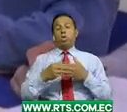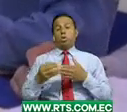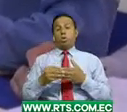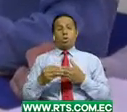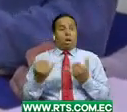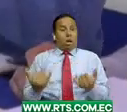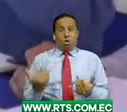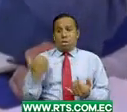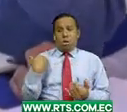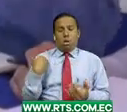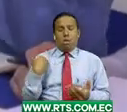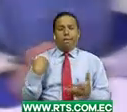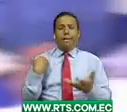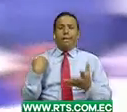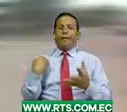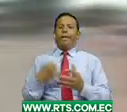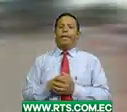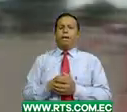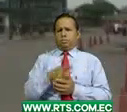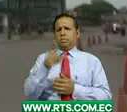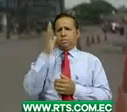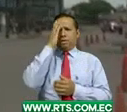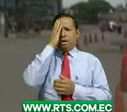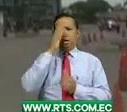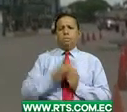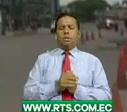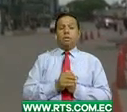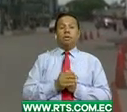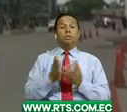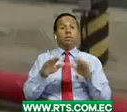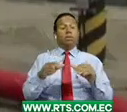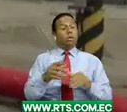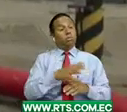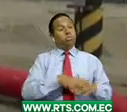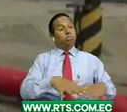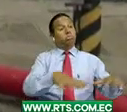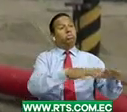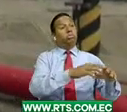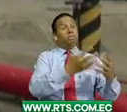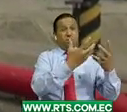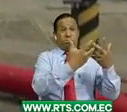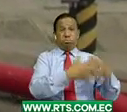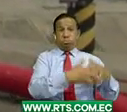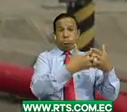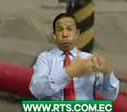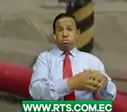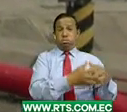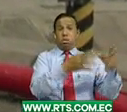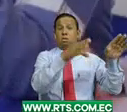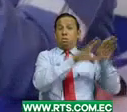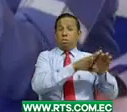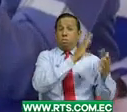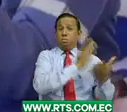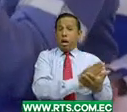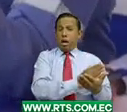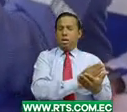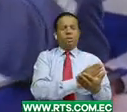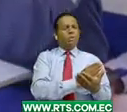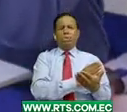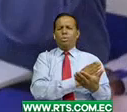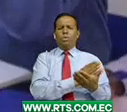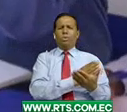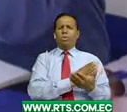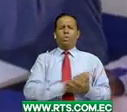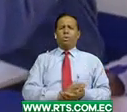que hoy no los tenemos y ustedes saben, señores. Añadió que la planta no se paralizará y tampoco se va a cerrar. No se trata de